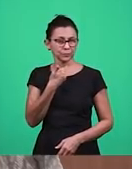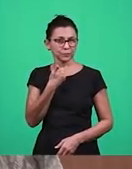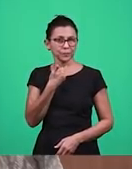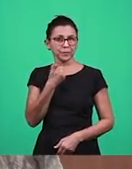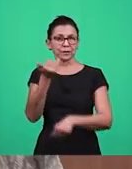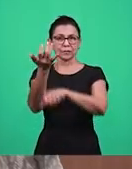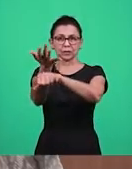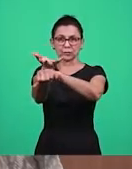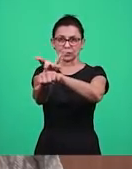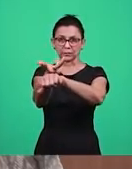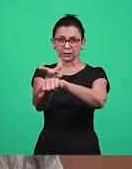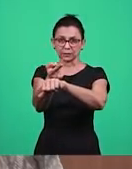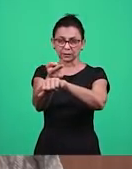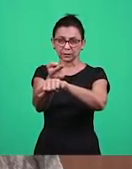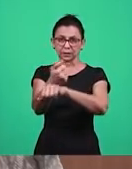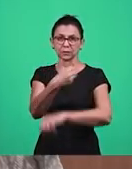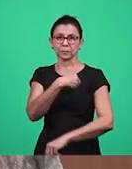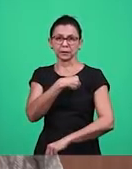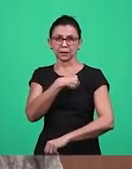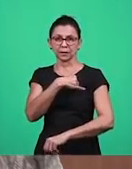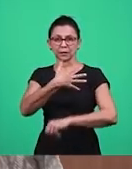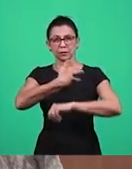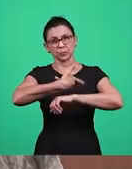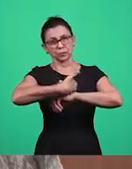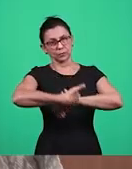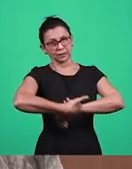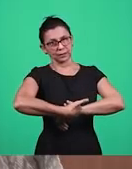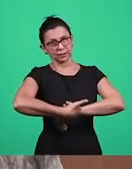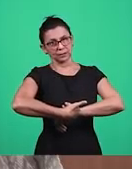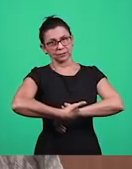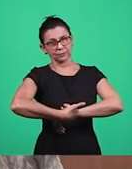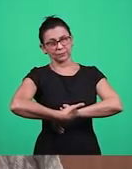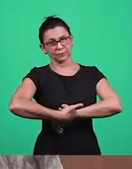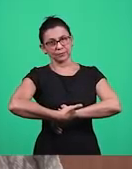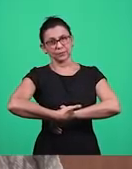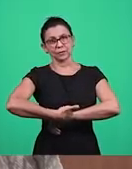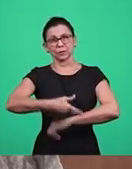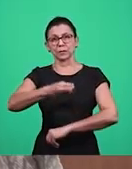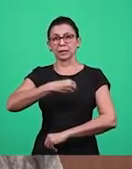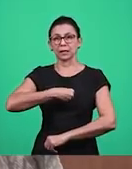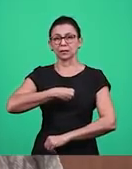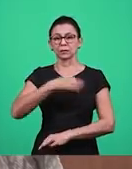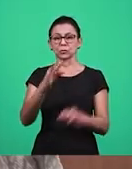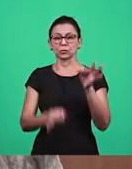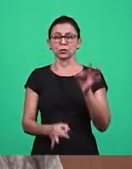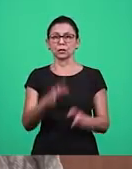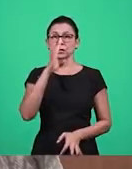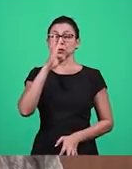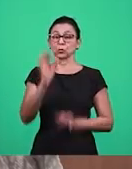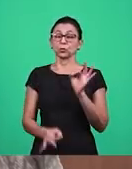para convencerte del pecado, de la justicia y del juicio, y hacer que usted